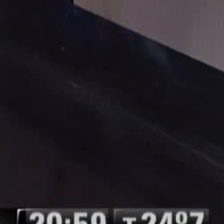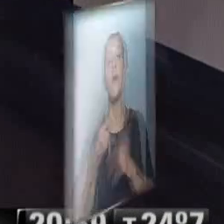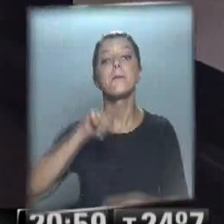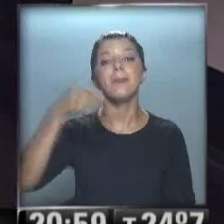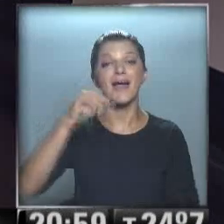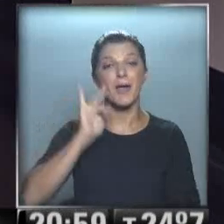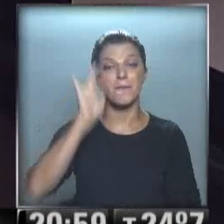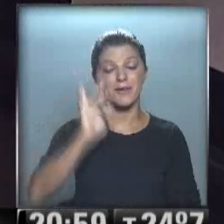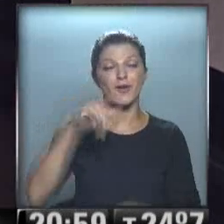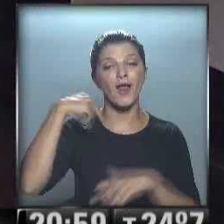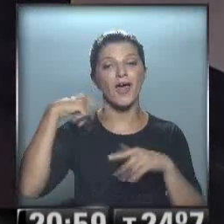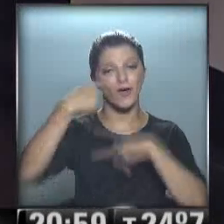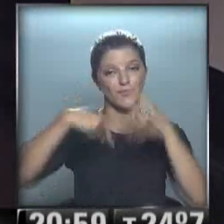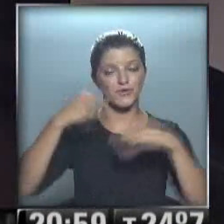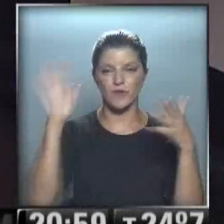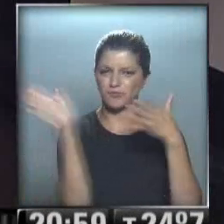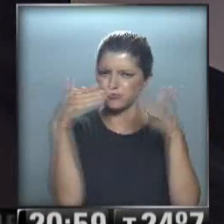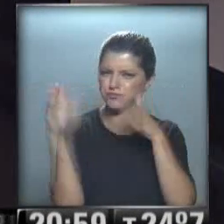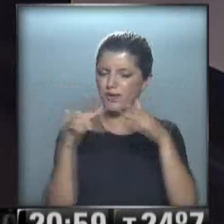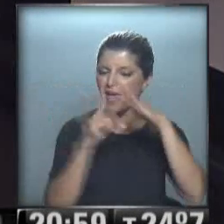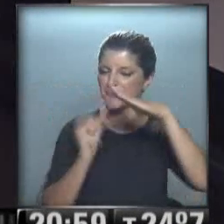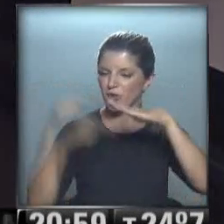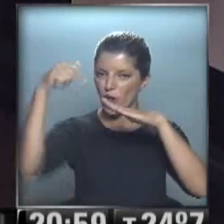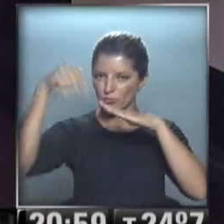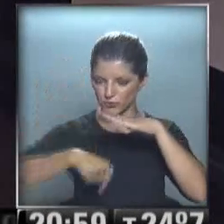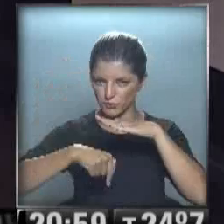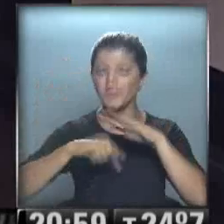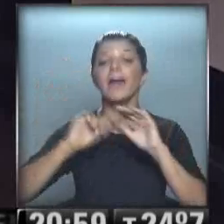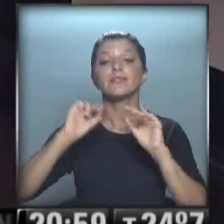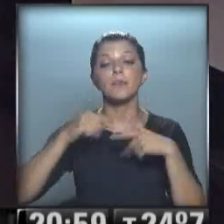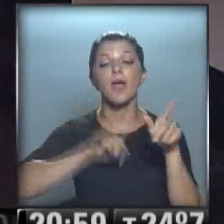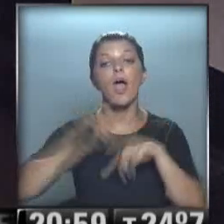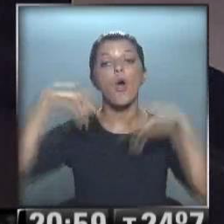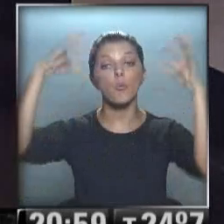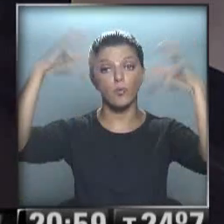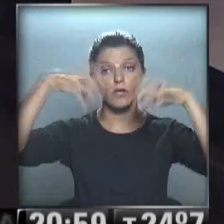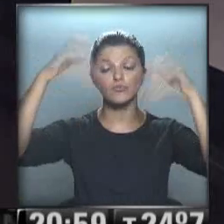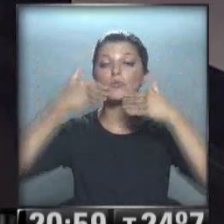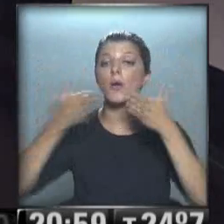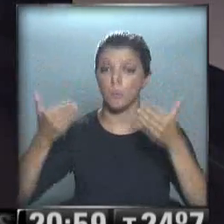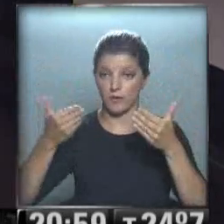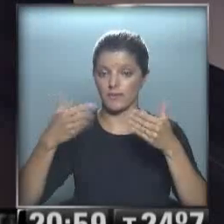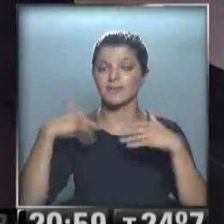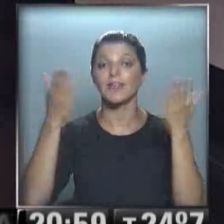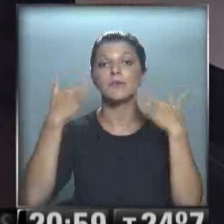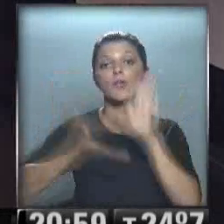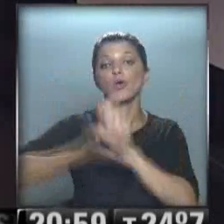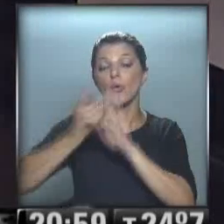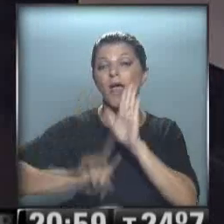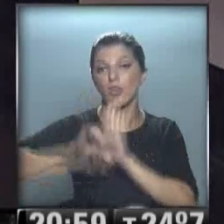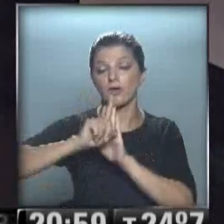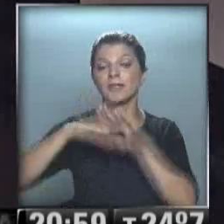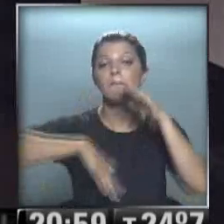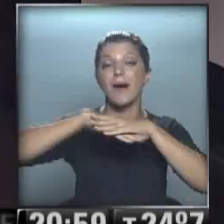Y mañana miércoles continuará el tiempo muy ventoso en el extremo sur de la Patagonia, además con la posibilidad de algunas precipitaciones aisladas, ascenso de temperatura en el norte, máximas